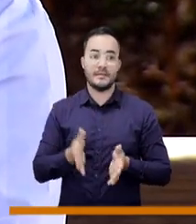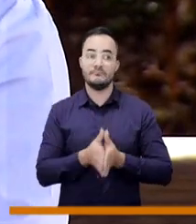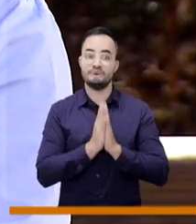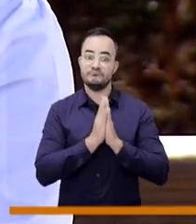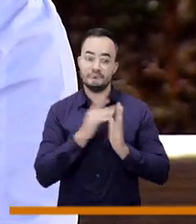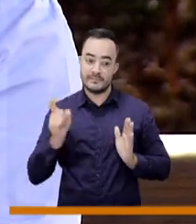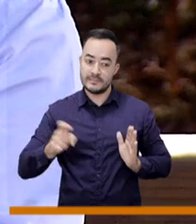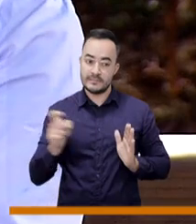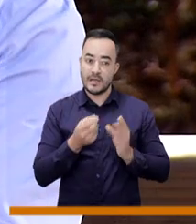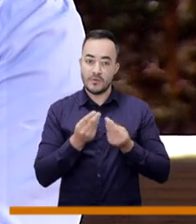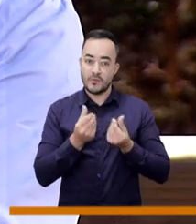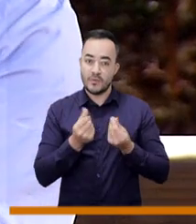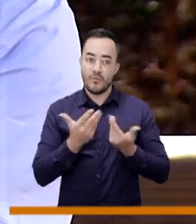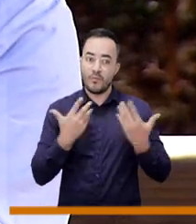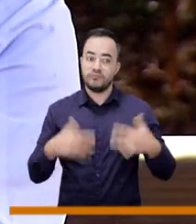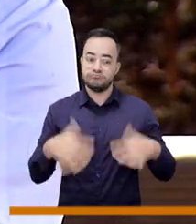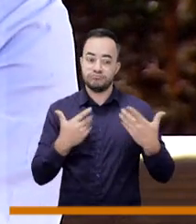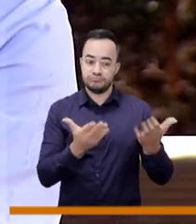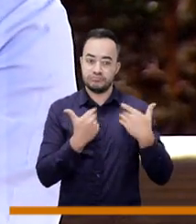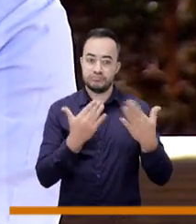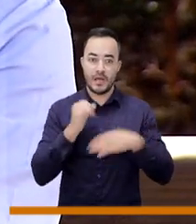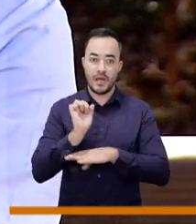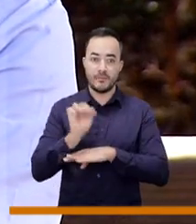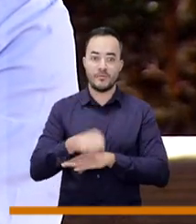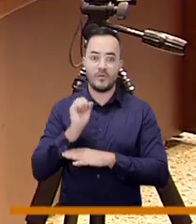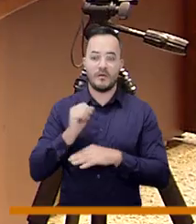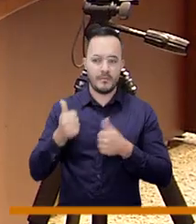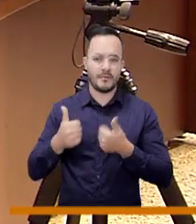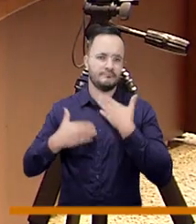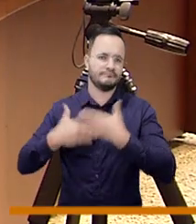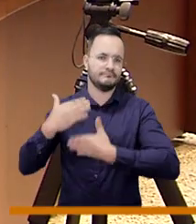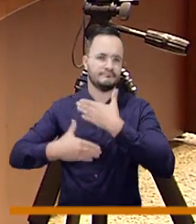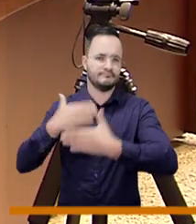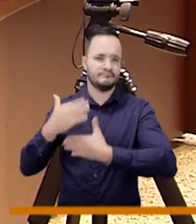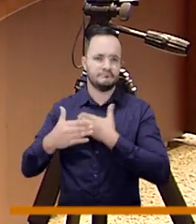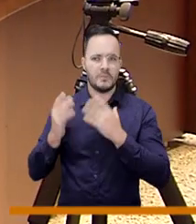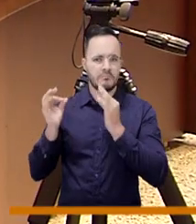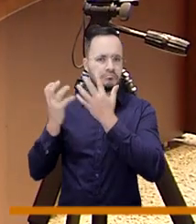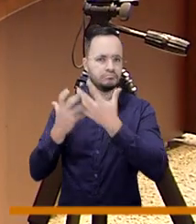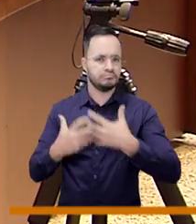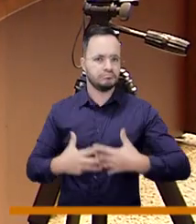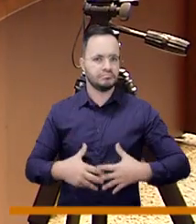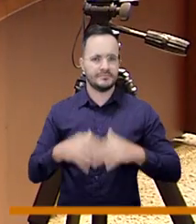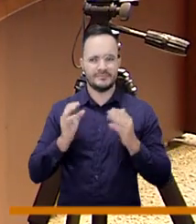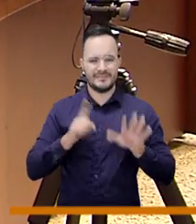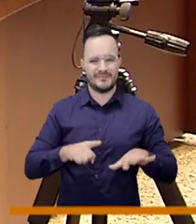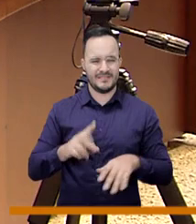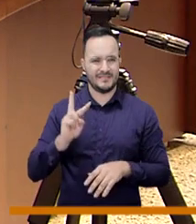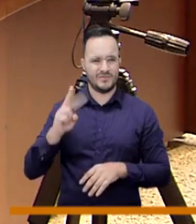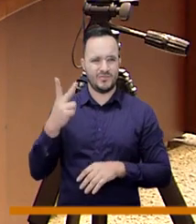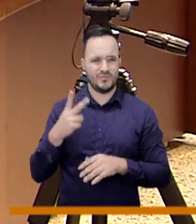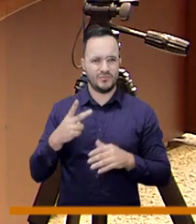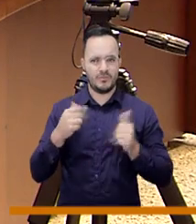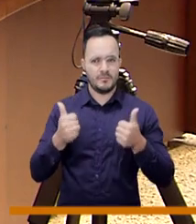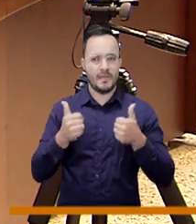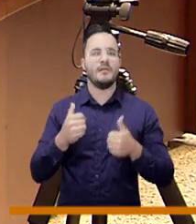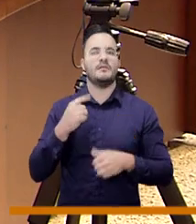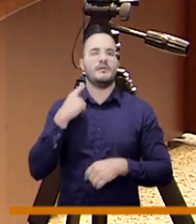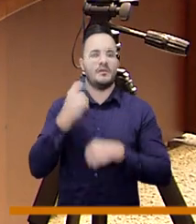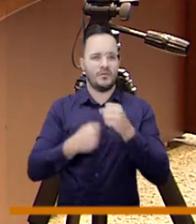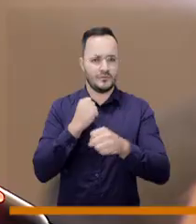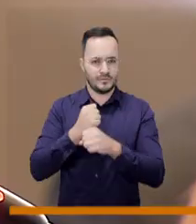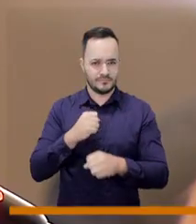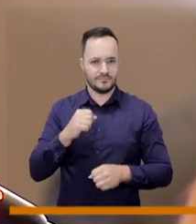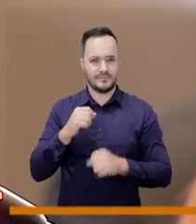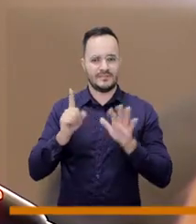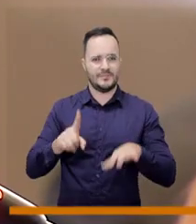la necesidad de los recursos para poder funcionar adecuadamente este resto del segundo